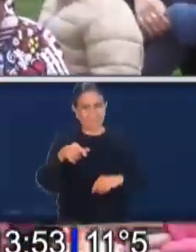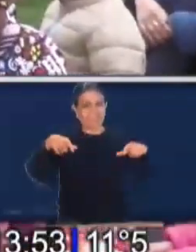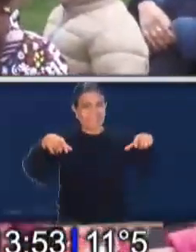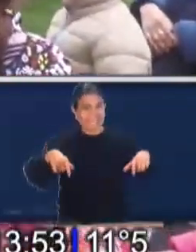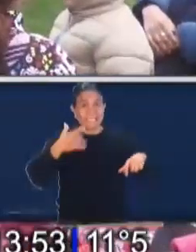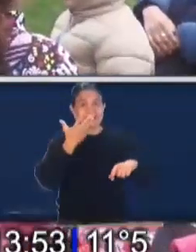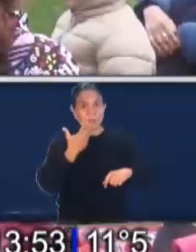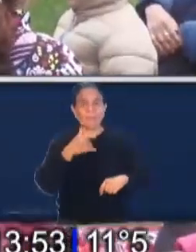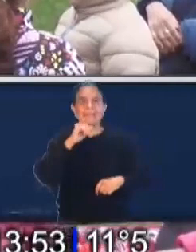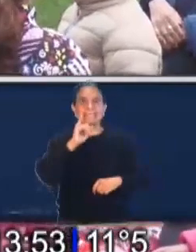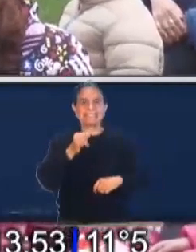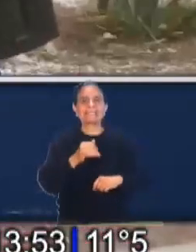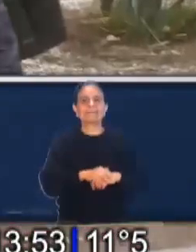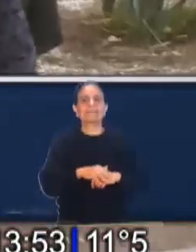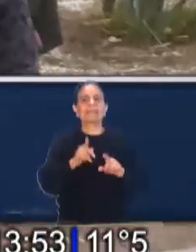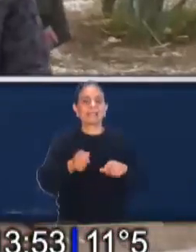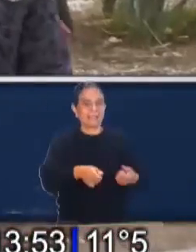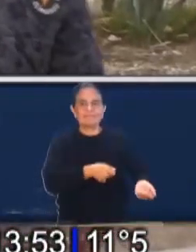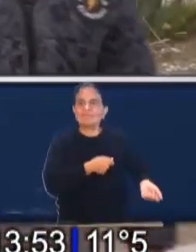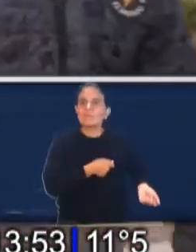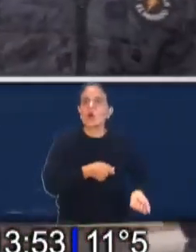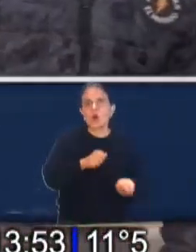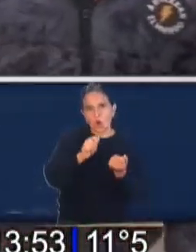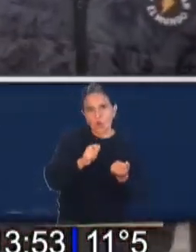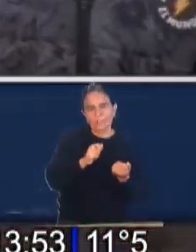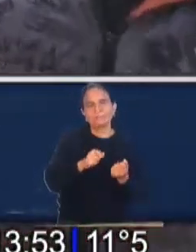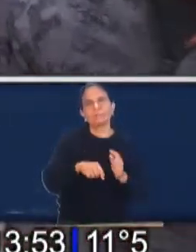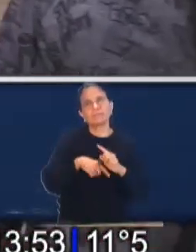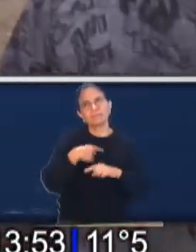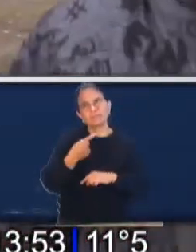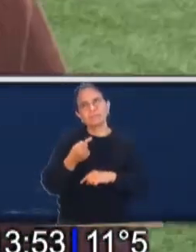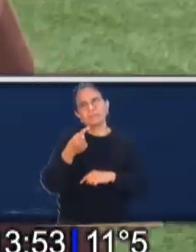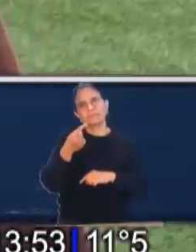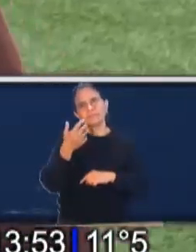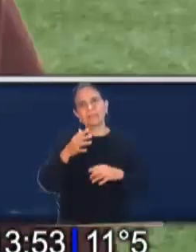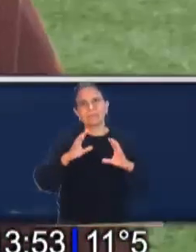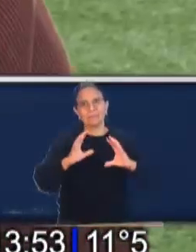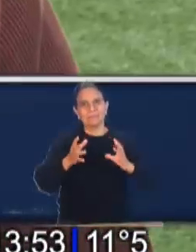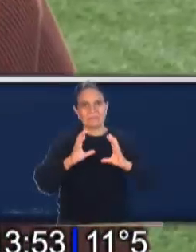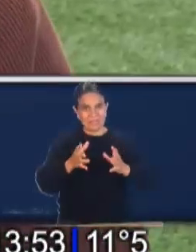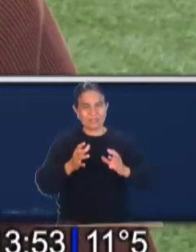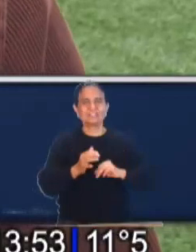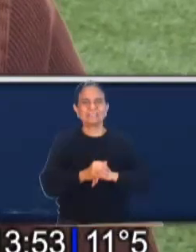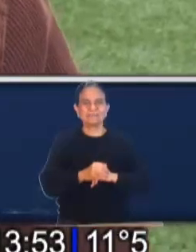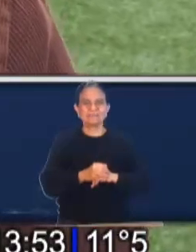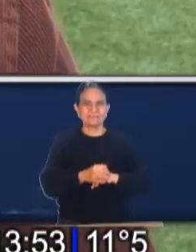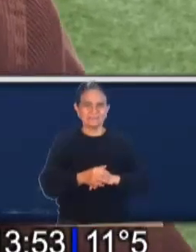Sí. Jugamos a hockey y después a las pelotas. Fue divertido acá